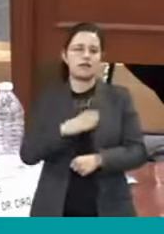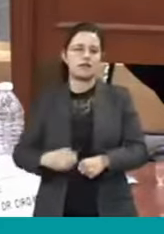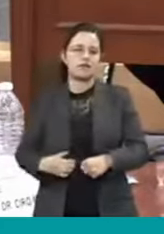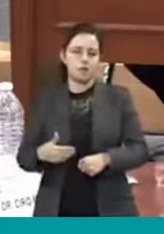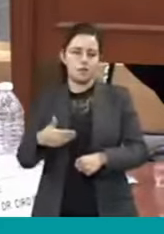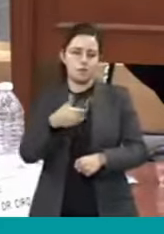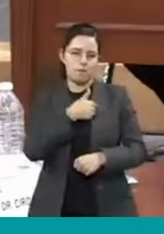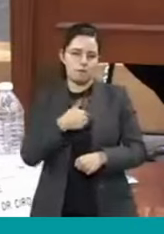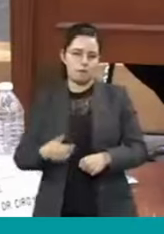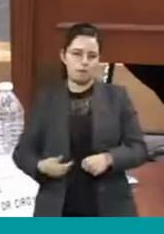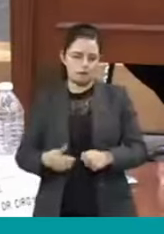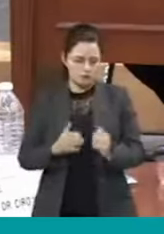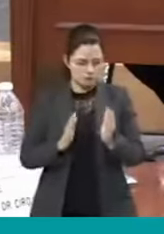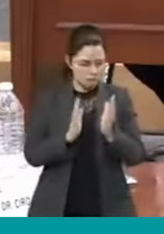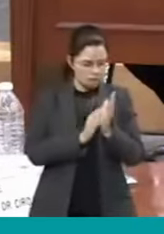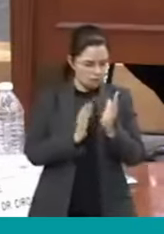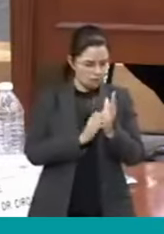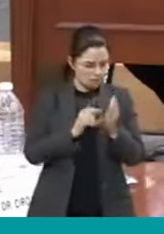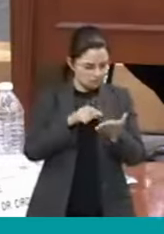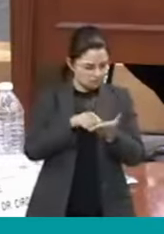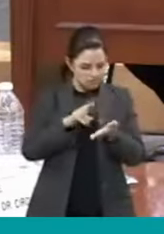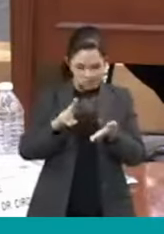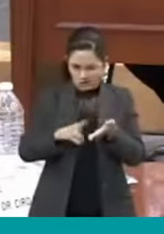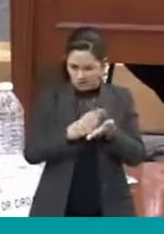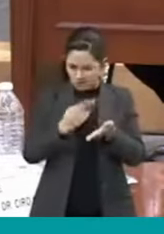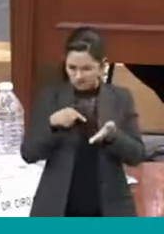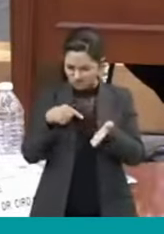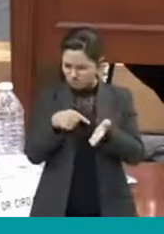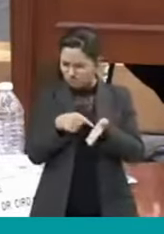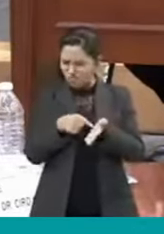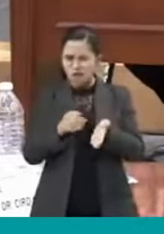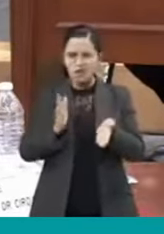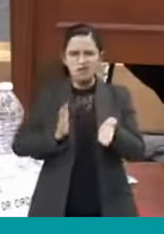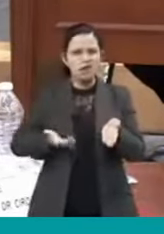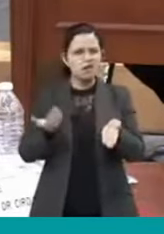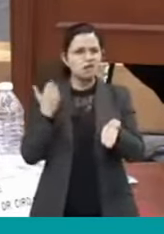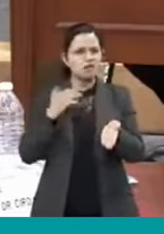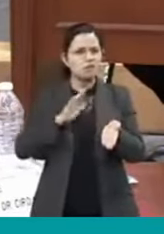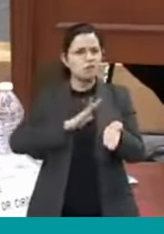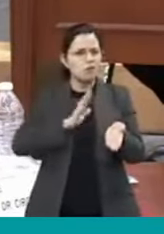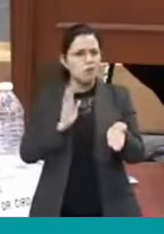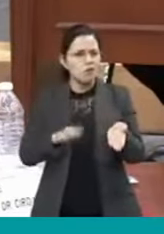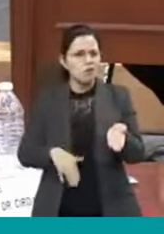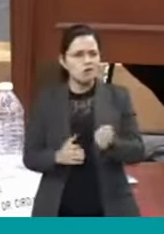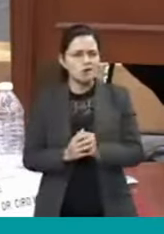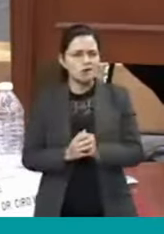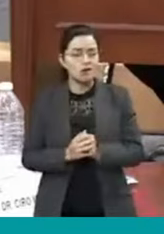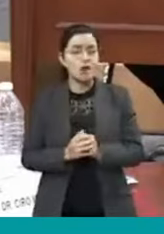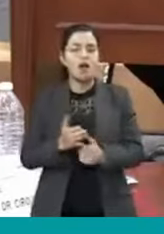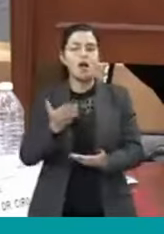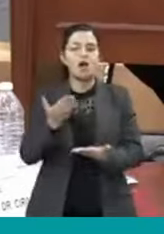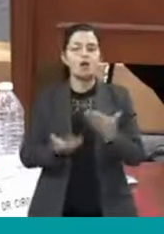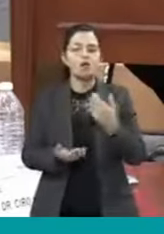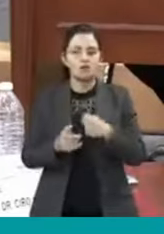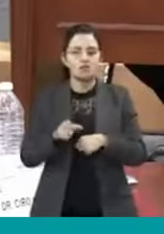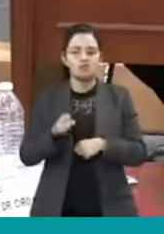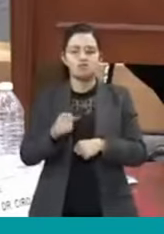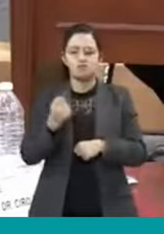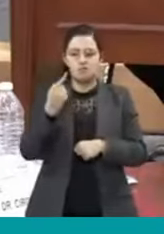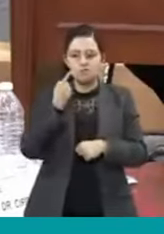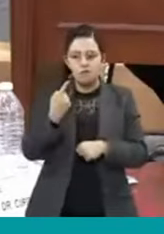en el autoritarismo de nuevo cuño del siglo XX se pretende que haya muertos que firmen